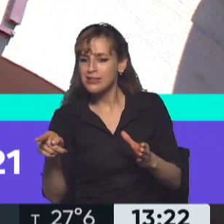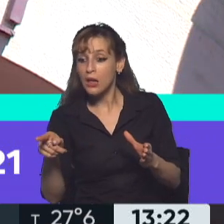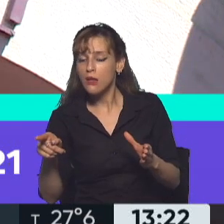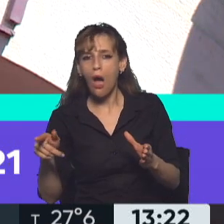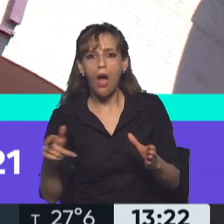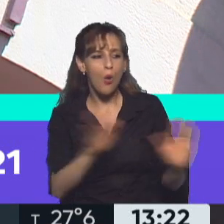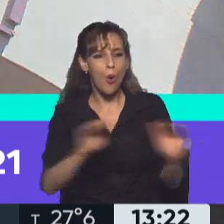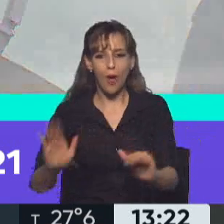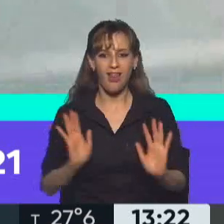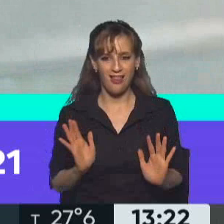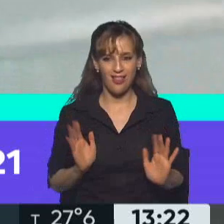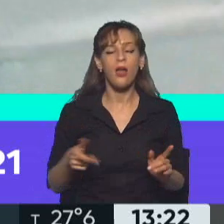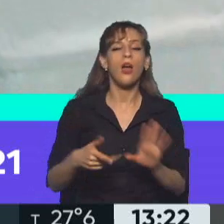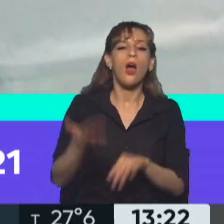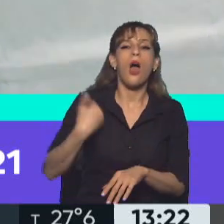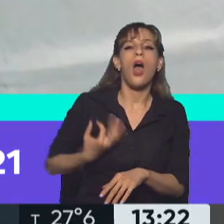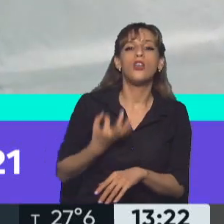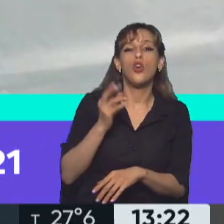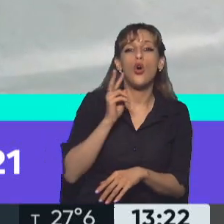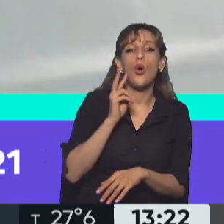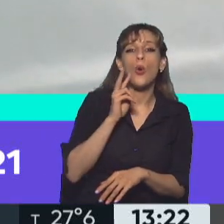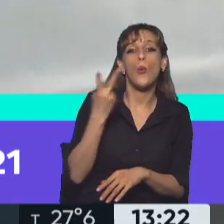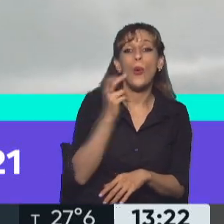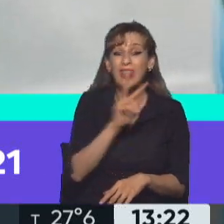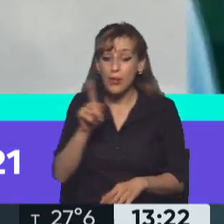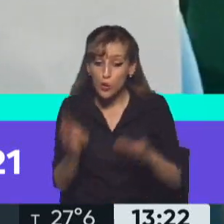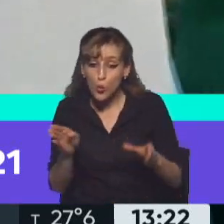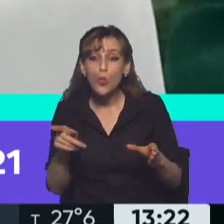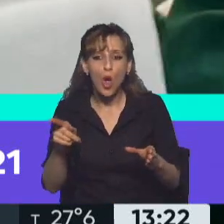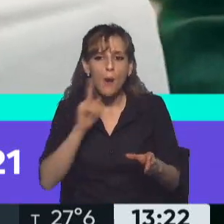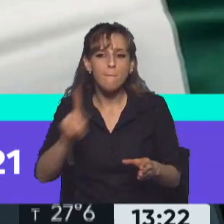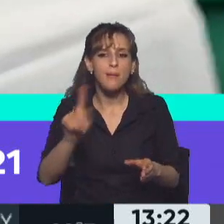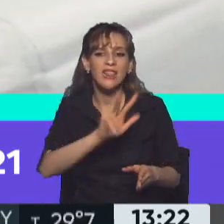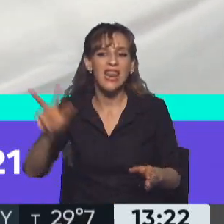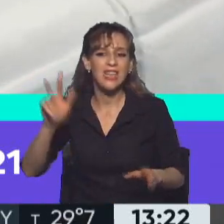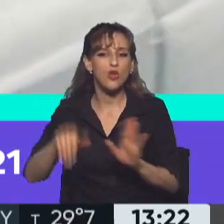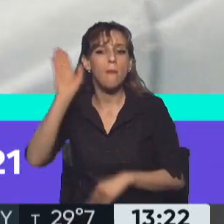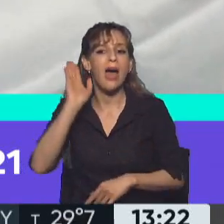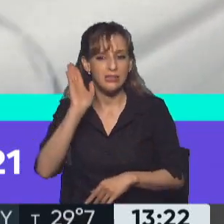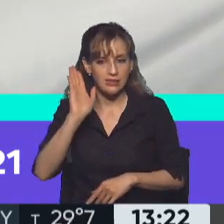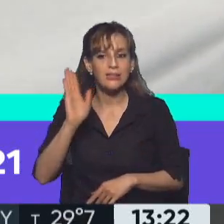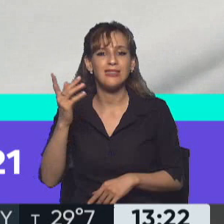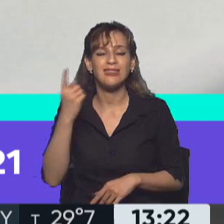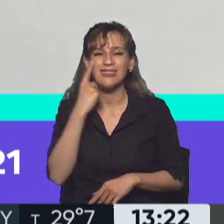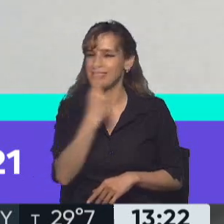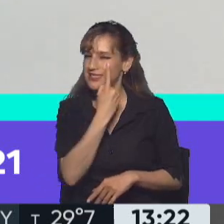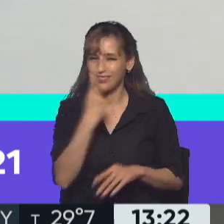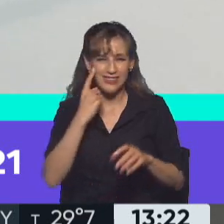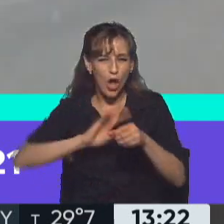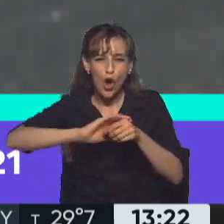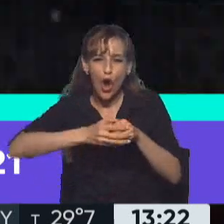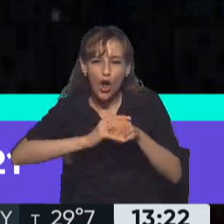trasplante. En el año 2021 se hicieron más de 1.300, casi 1.400 trasplantes de